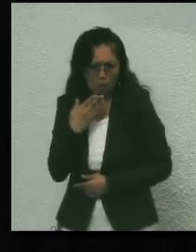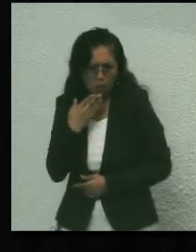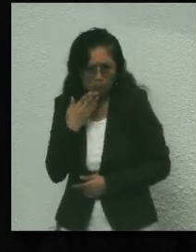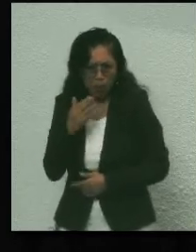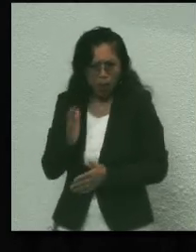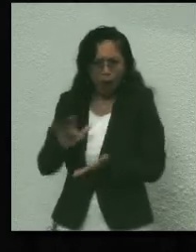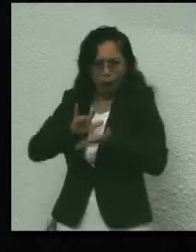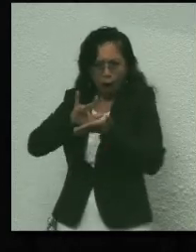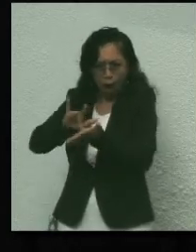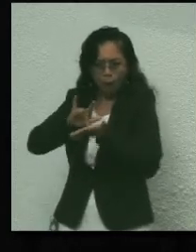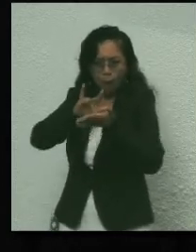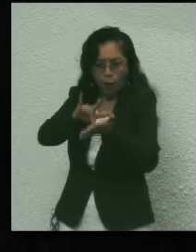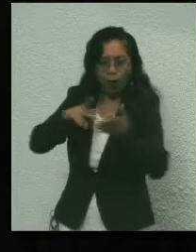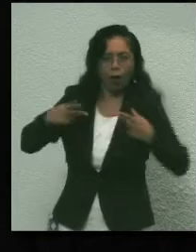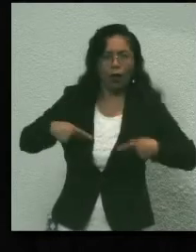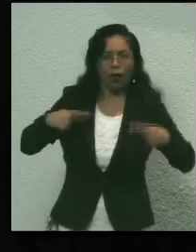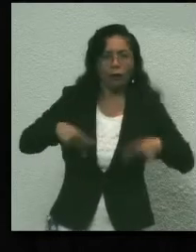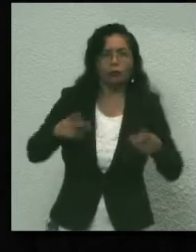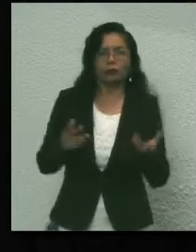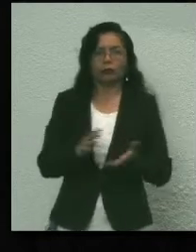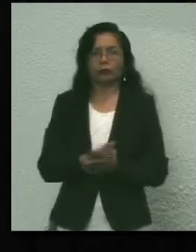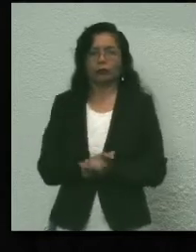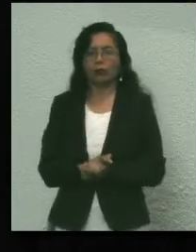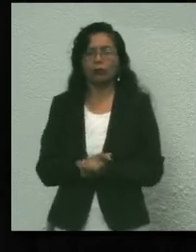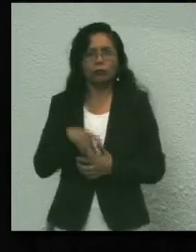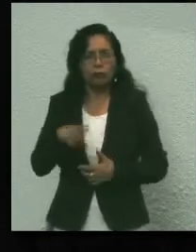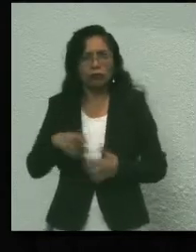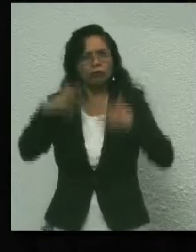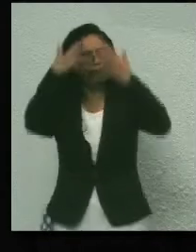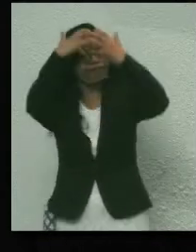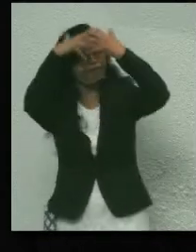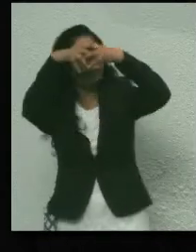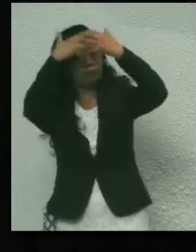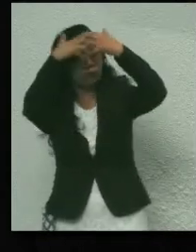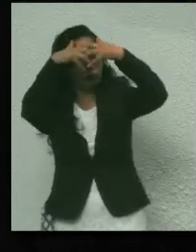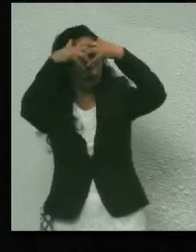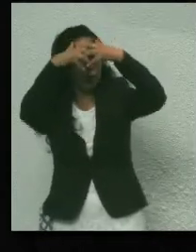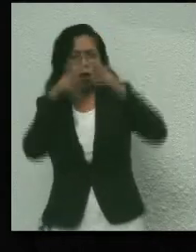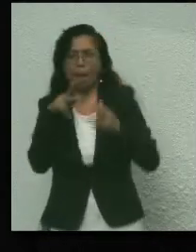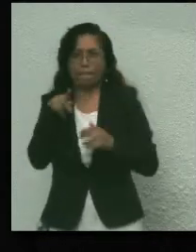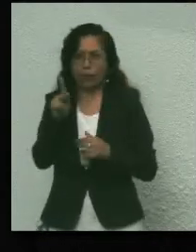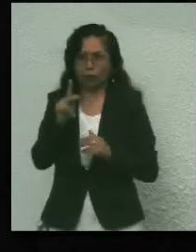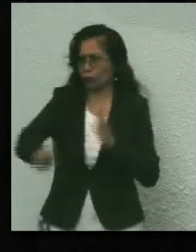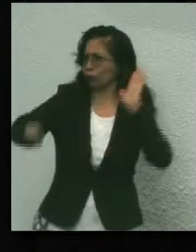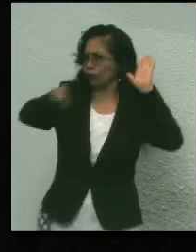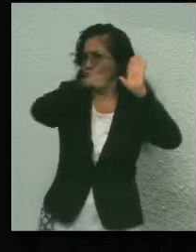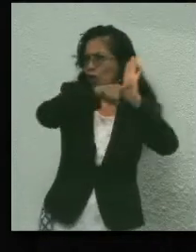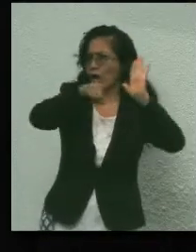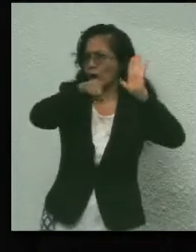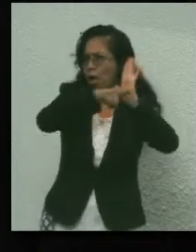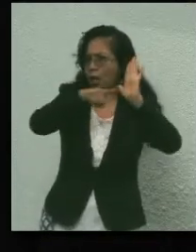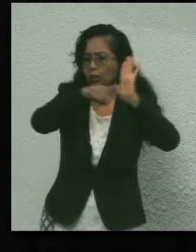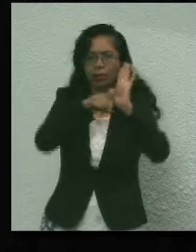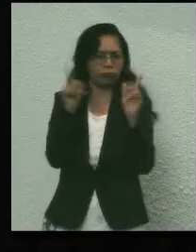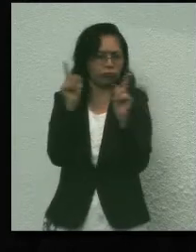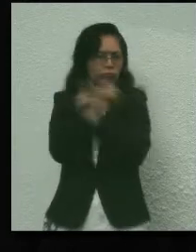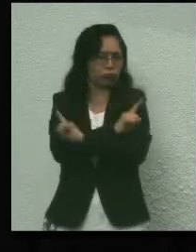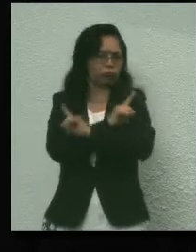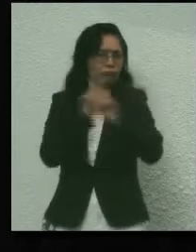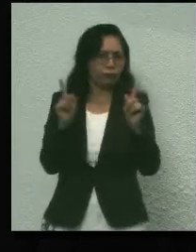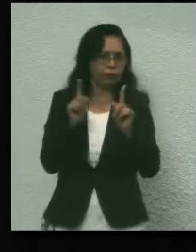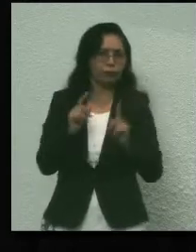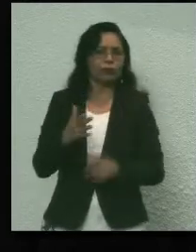quintanarroenses. Somos una oposición crítica, pero no por ello vociferante o ruidosa sin sentido.